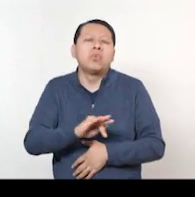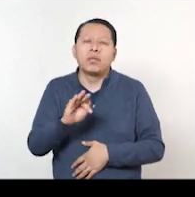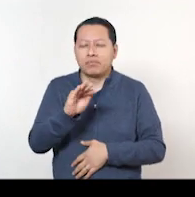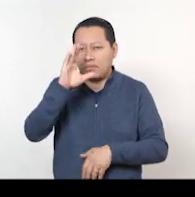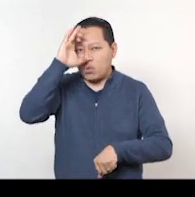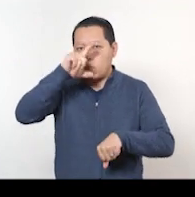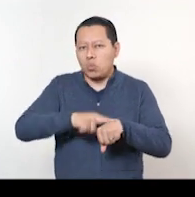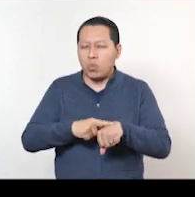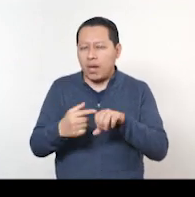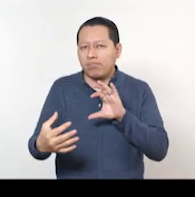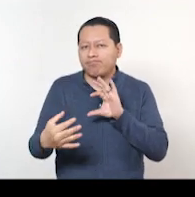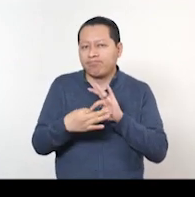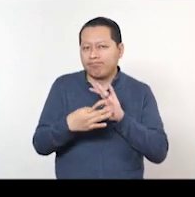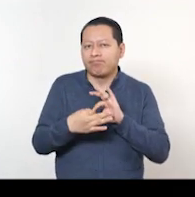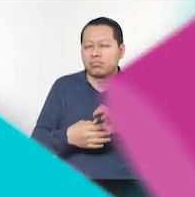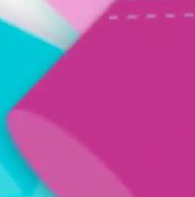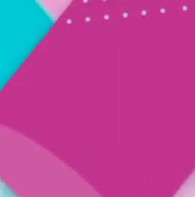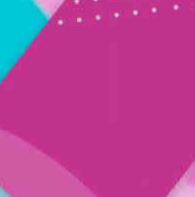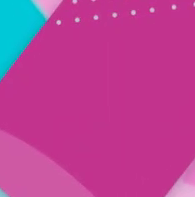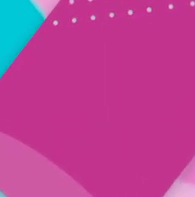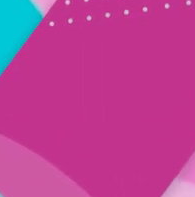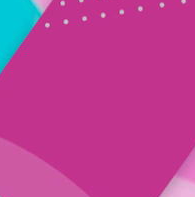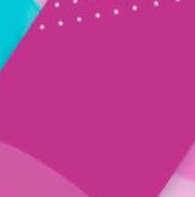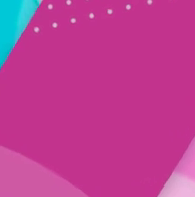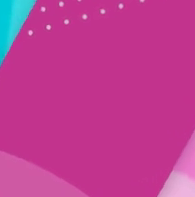ya que es parte de nuestra cultura.